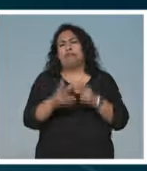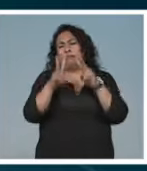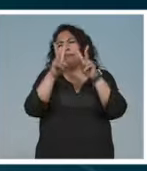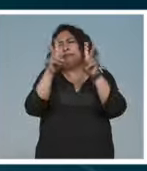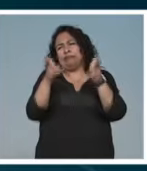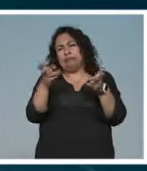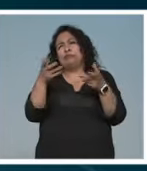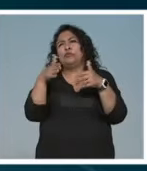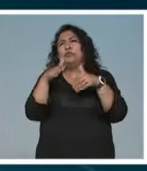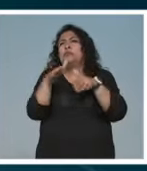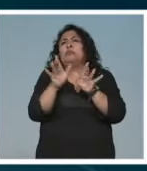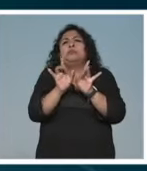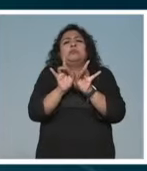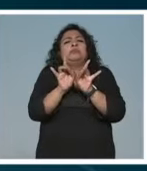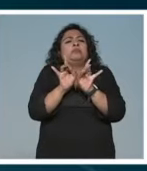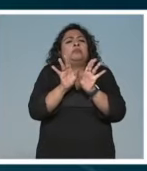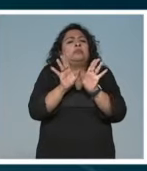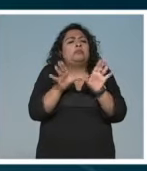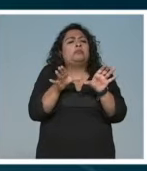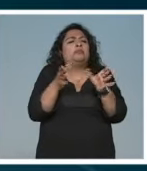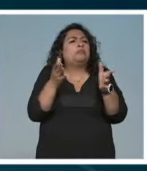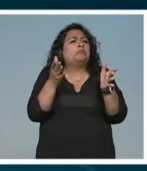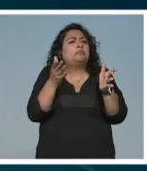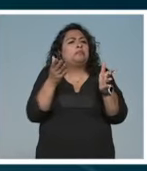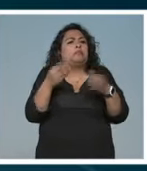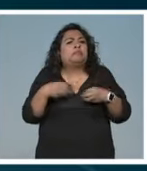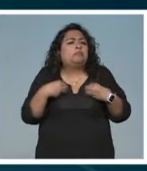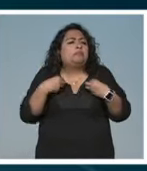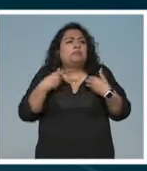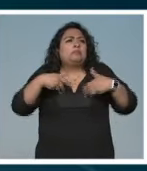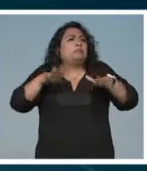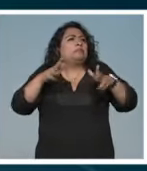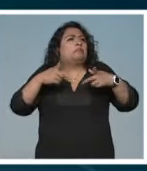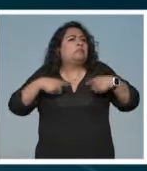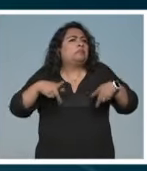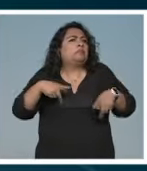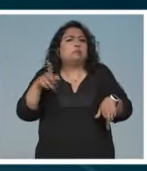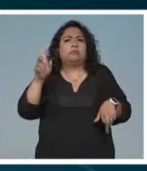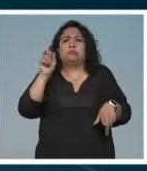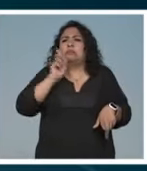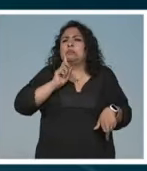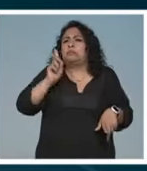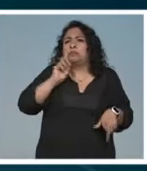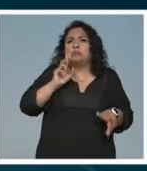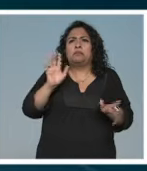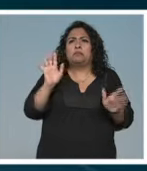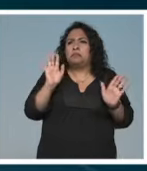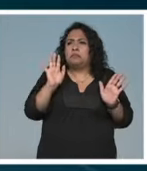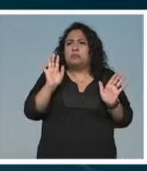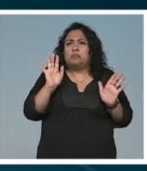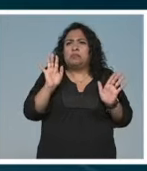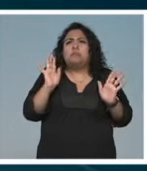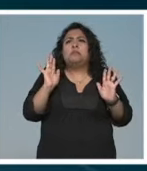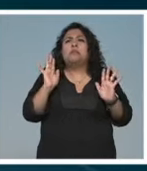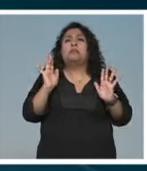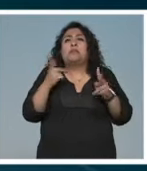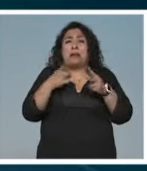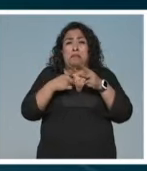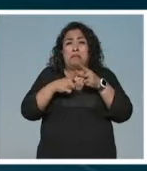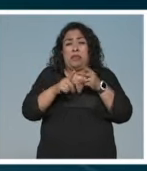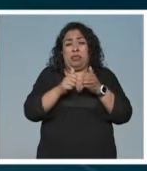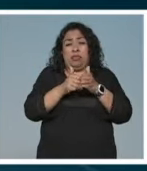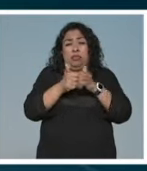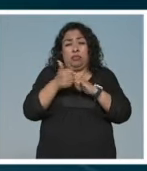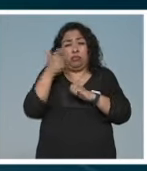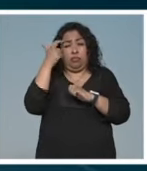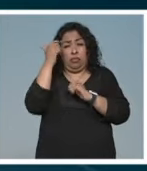un momento en la vida de una persona, mujer, que entrando a la madurez de